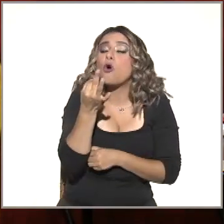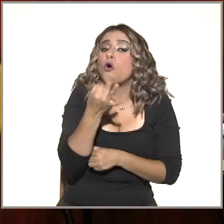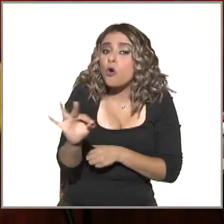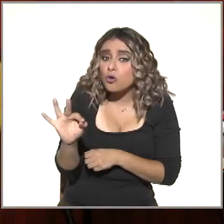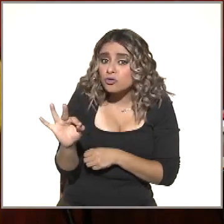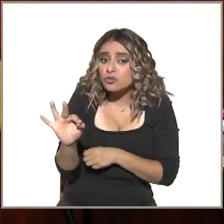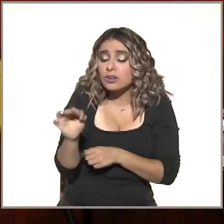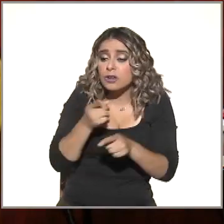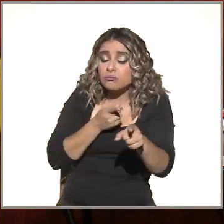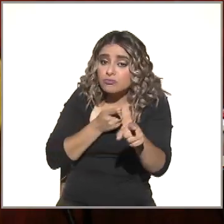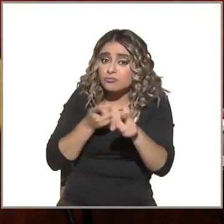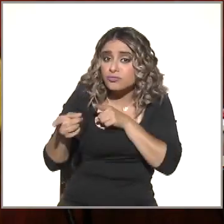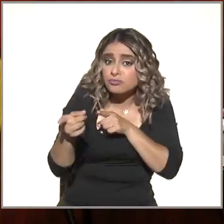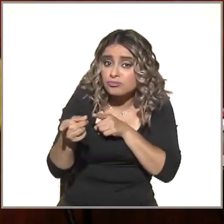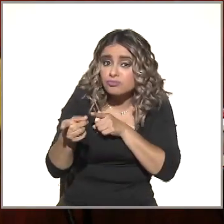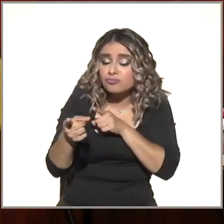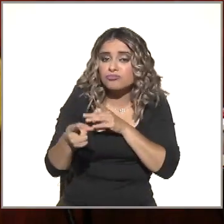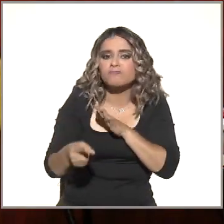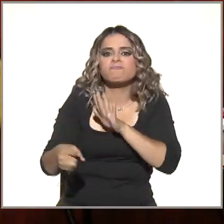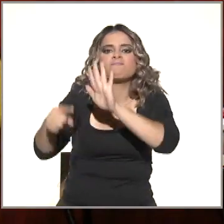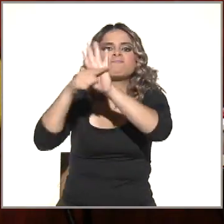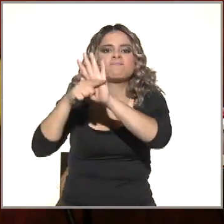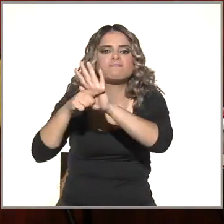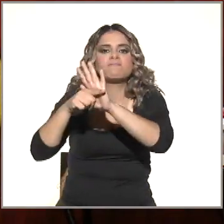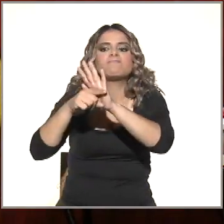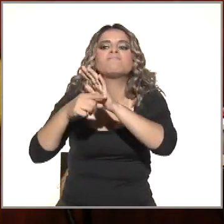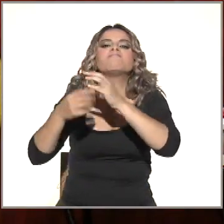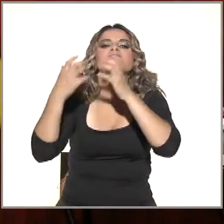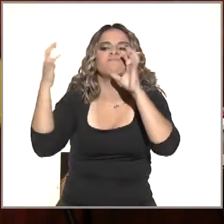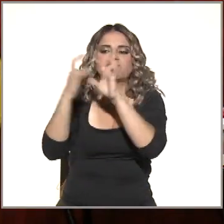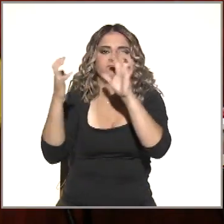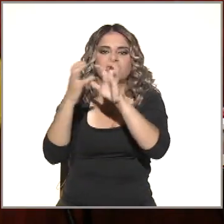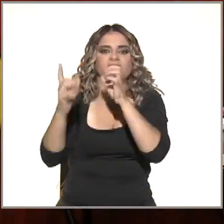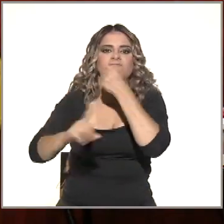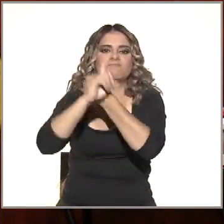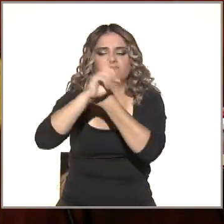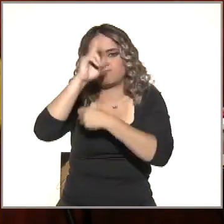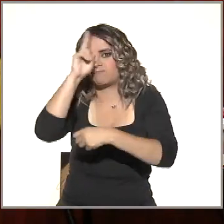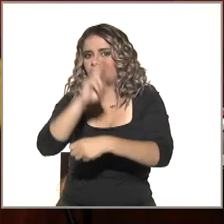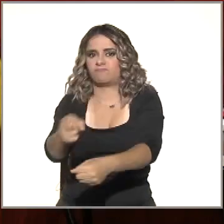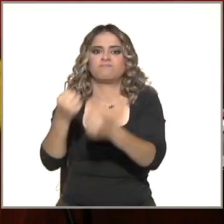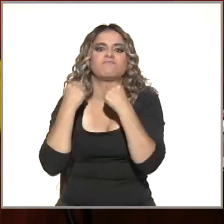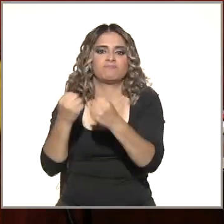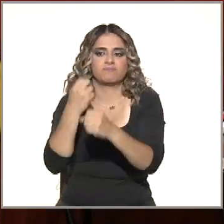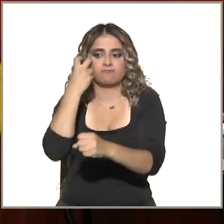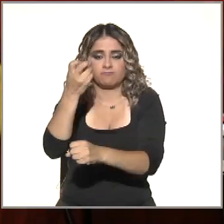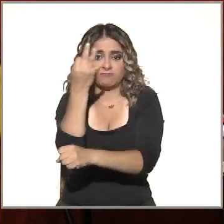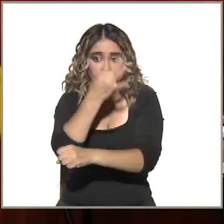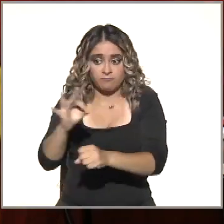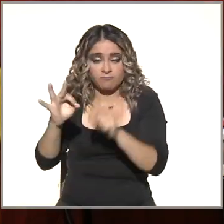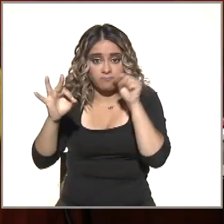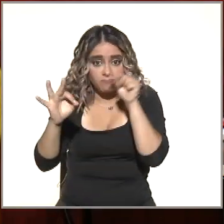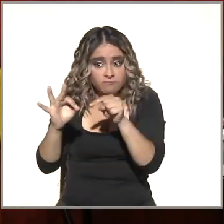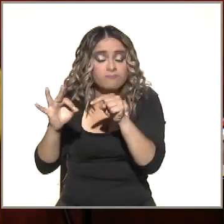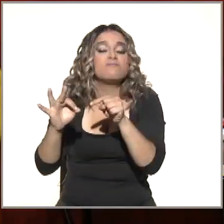viene a solucionar el conflicto, sino que lo empeora. Claro. Y es cuando uno se tiene que